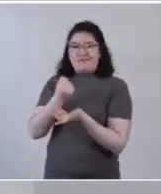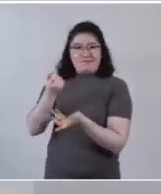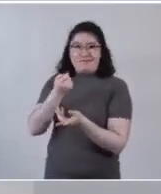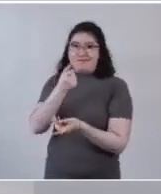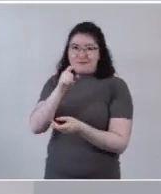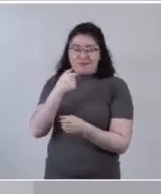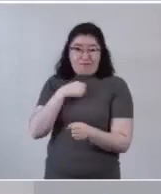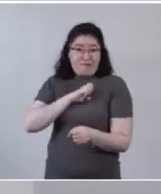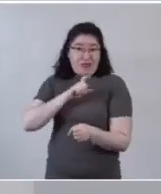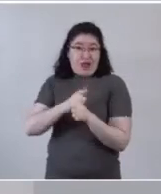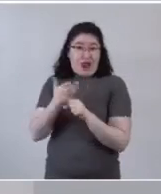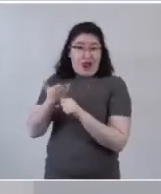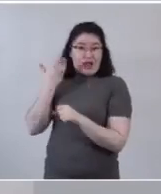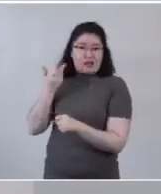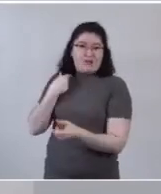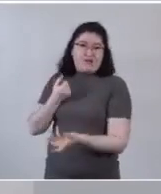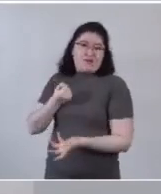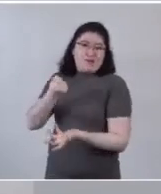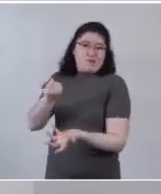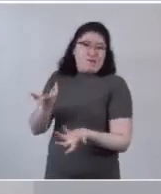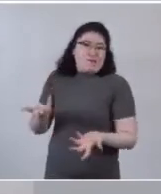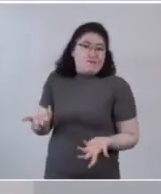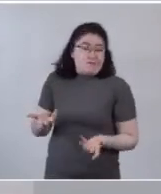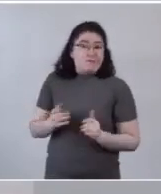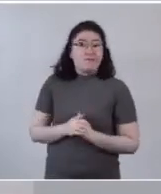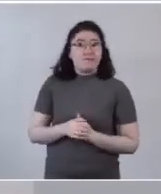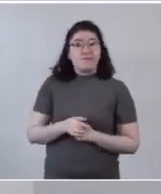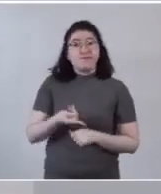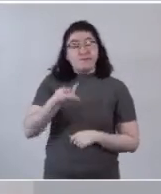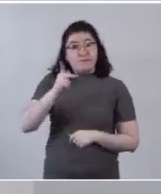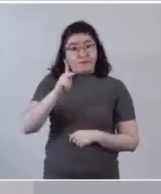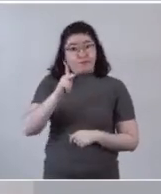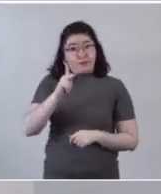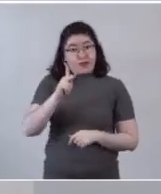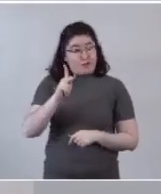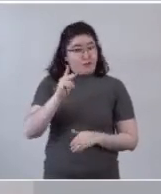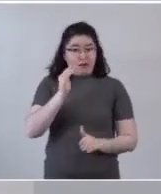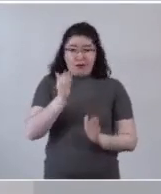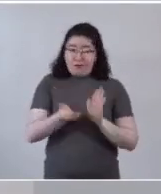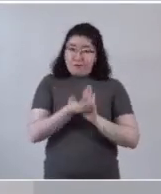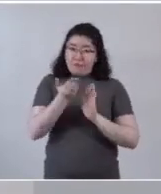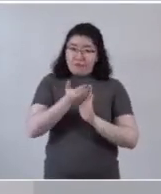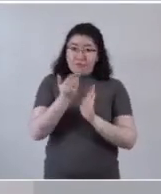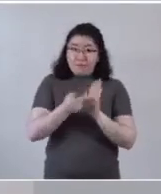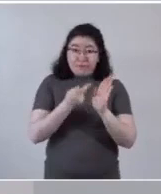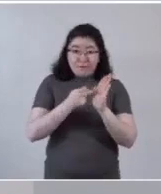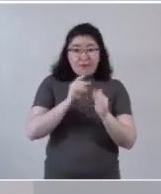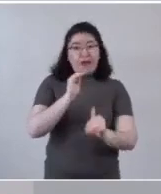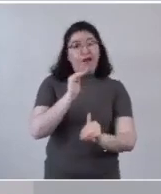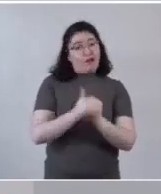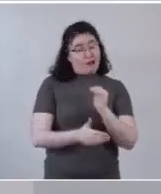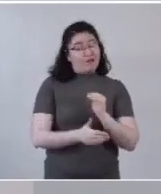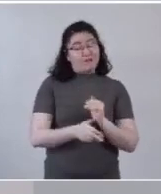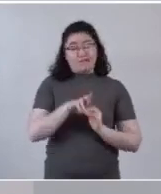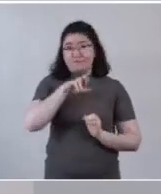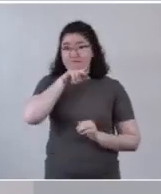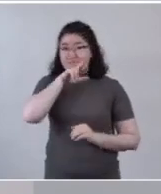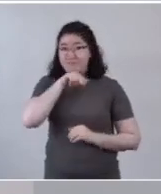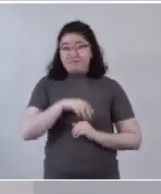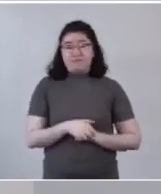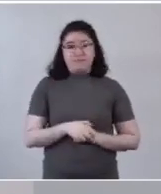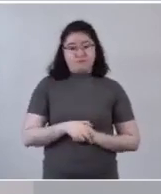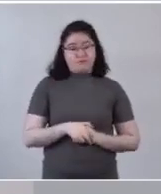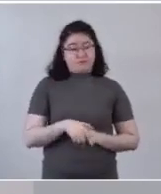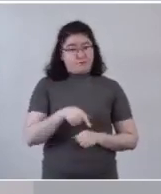ya estableció el fideicomiso. Entonces, pero se va a terminar la reconstrucción, eso no tengan la menor duda. ¿Para este año,